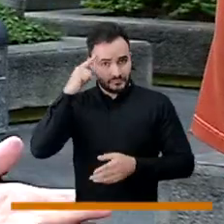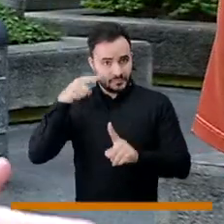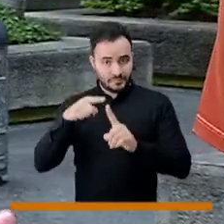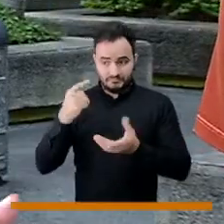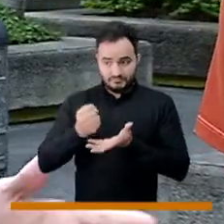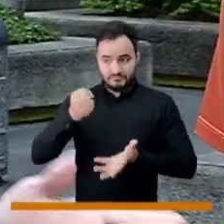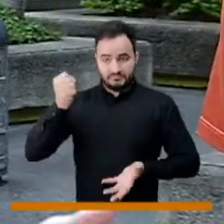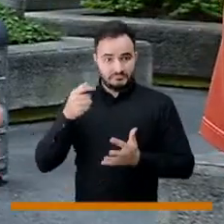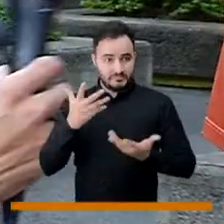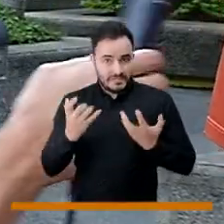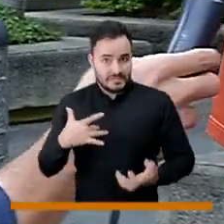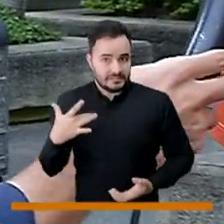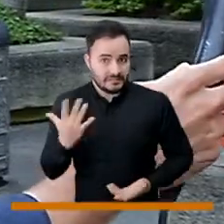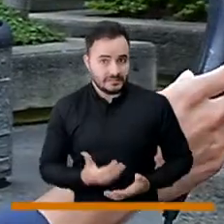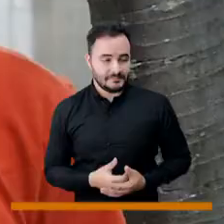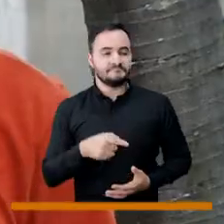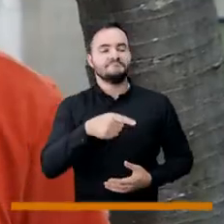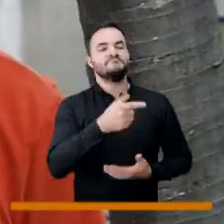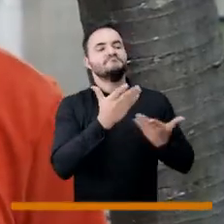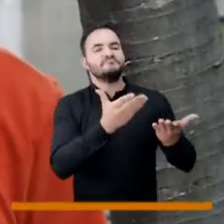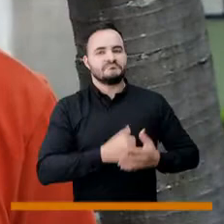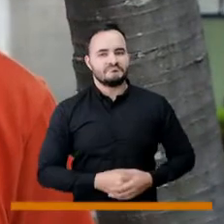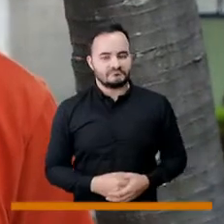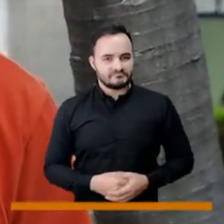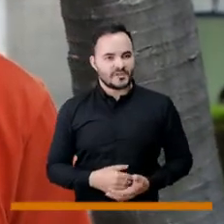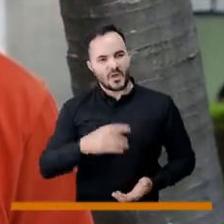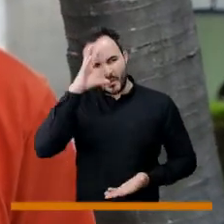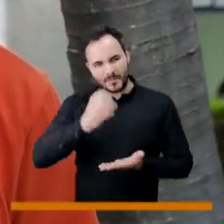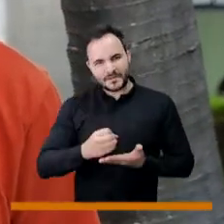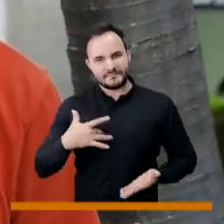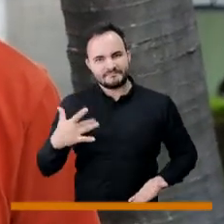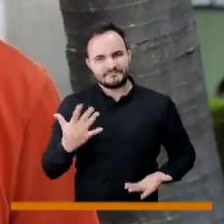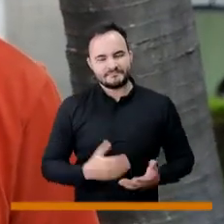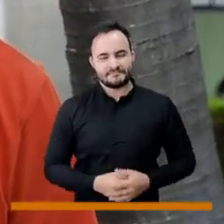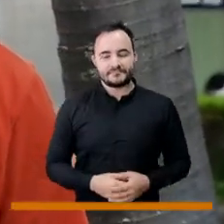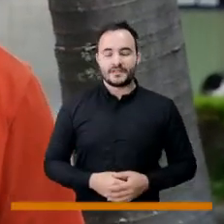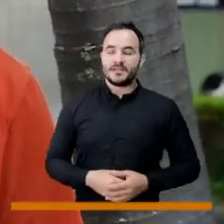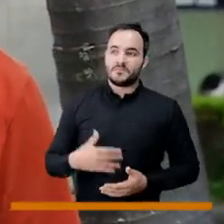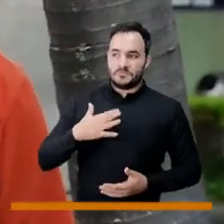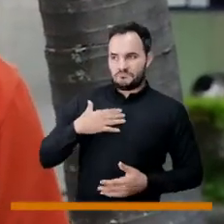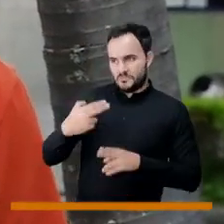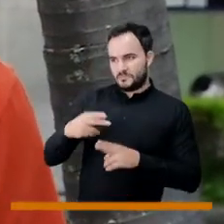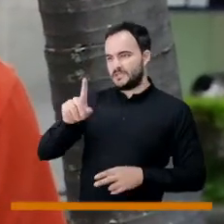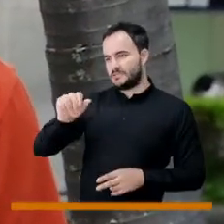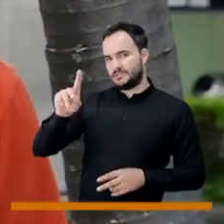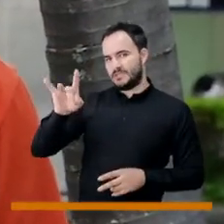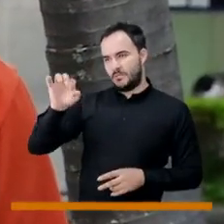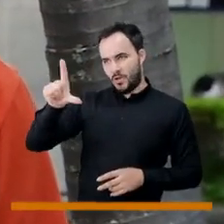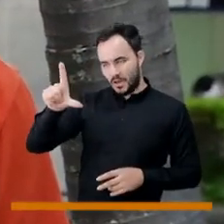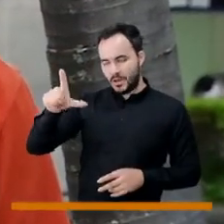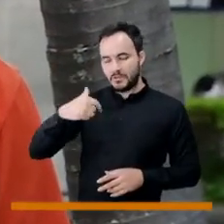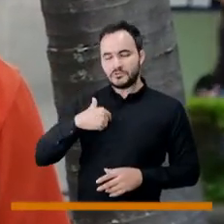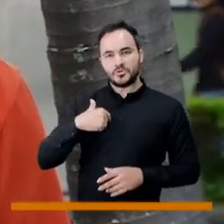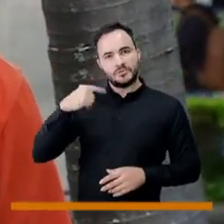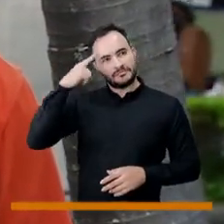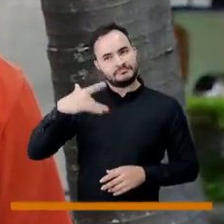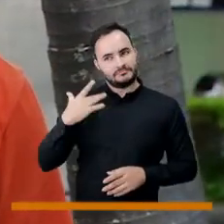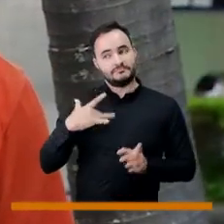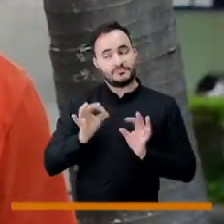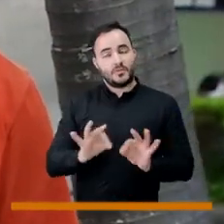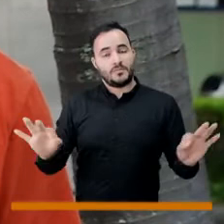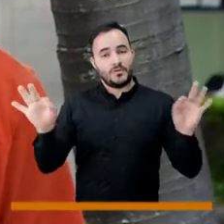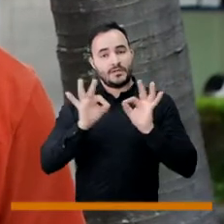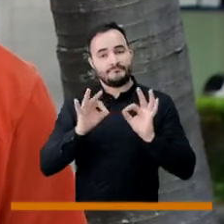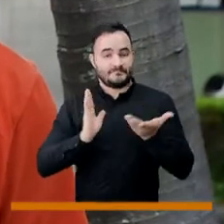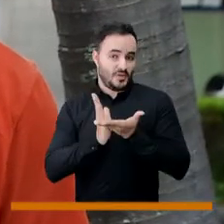muchachos cuál es su nombre samuel quiroz samuel tu respuesta por favor yo creo que es bastante importante porque la educación